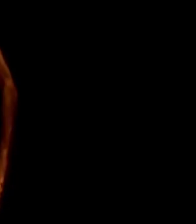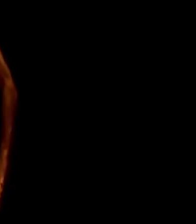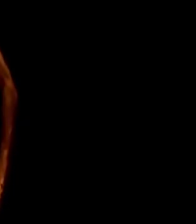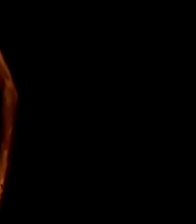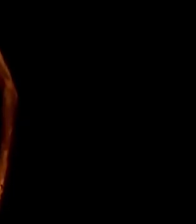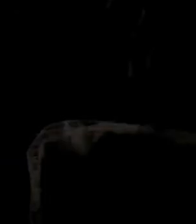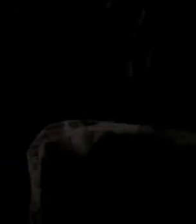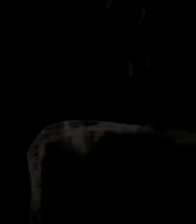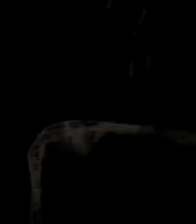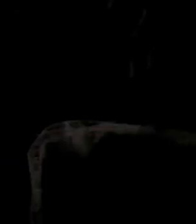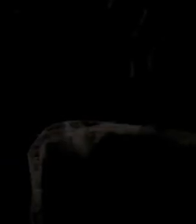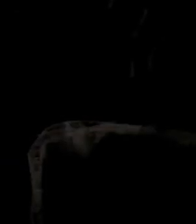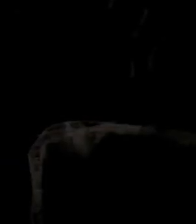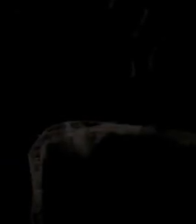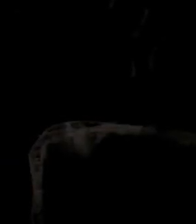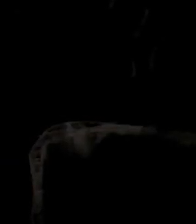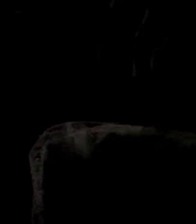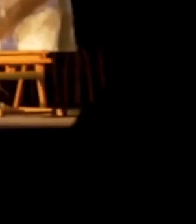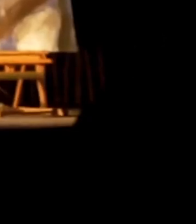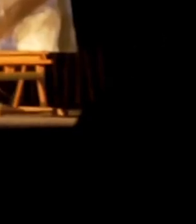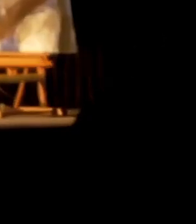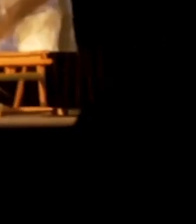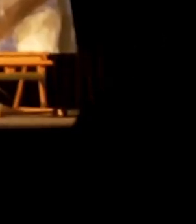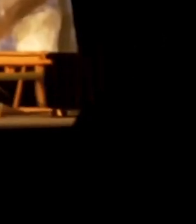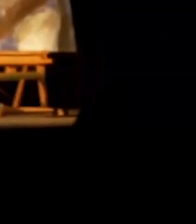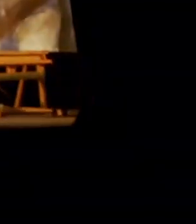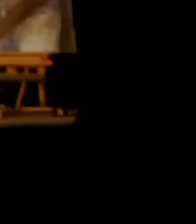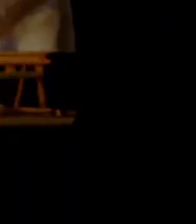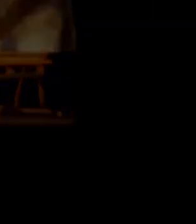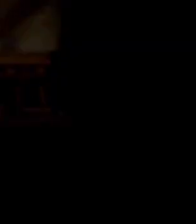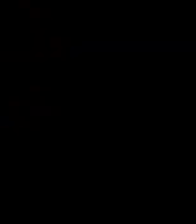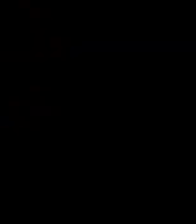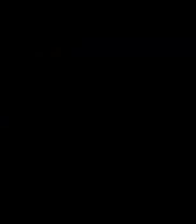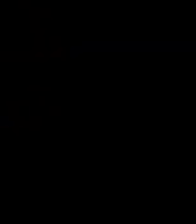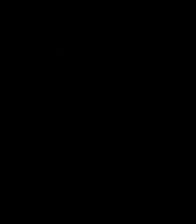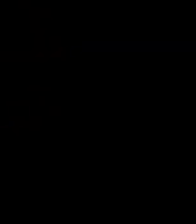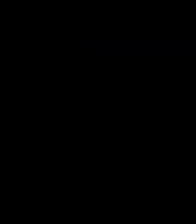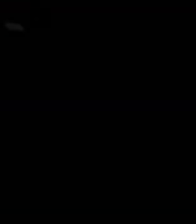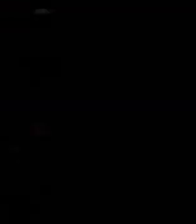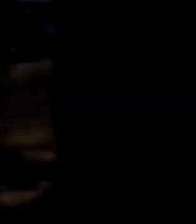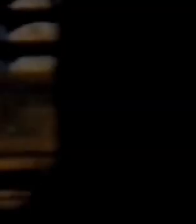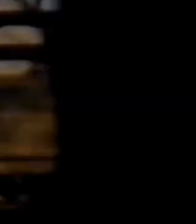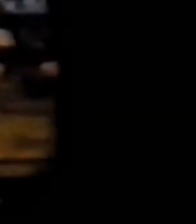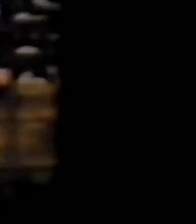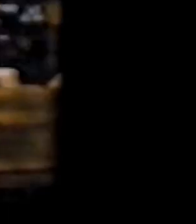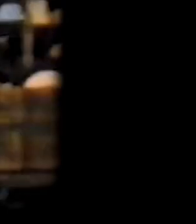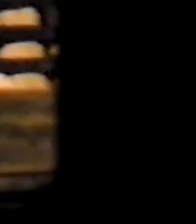What if the project itself helped to buy the copyright for the Namajira family?